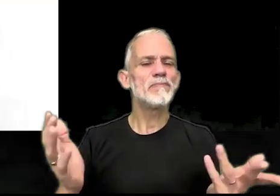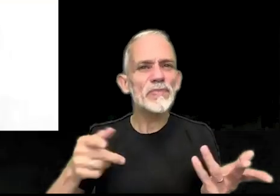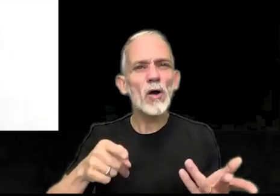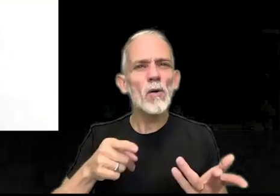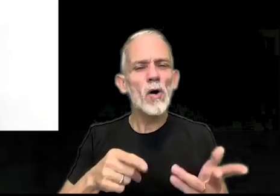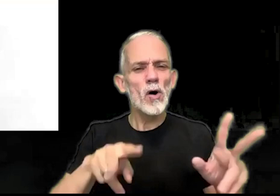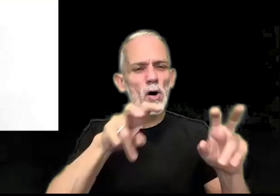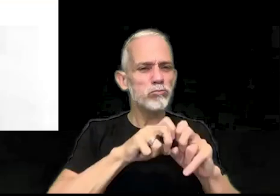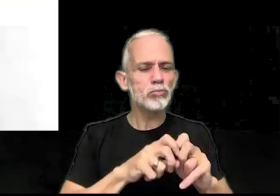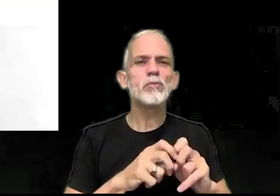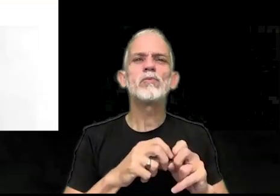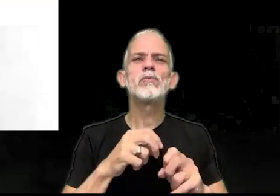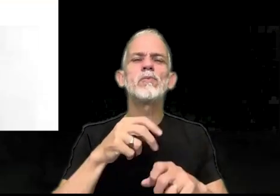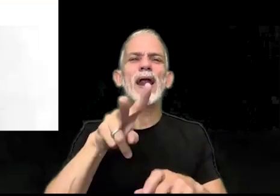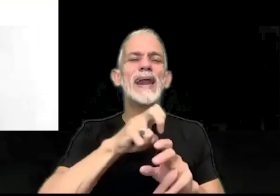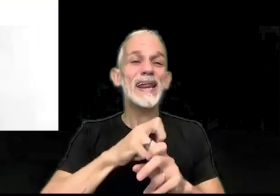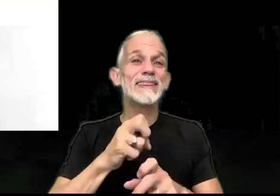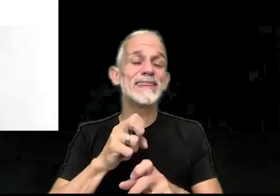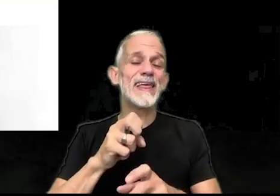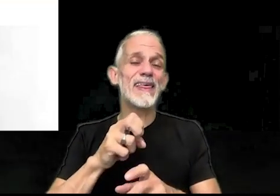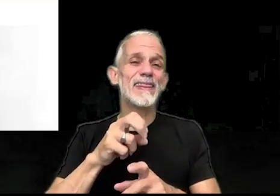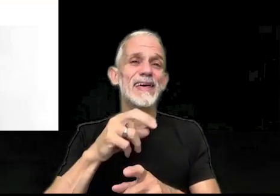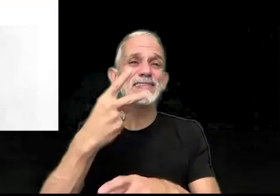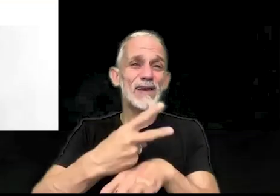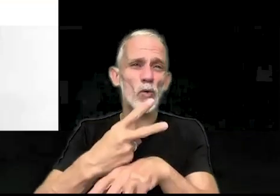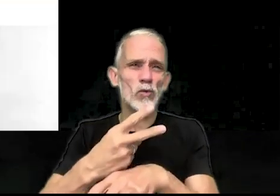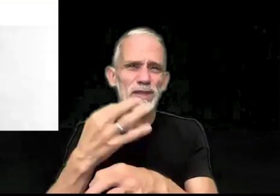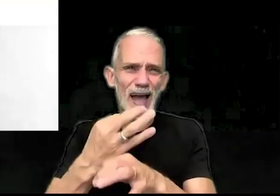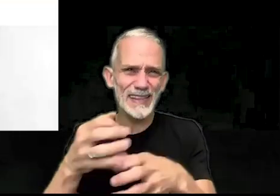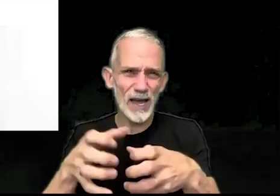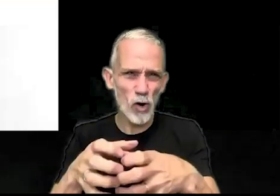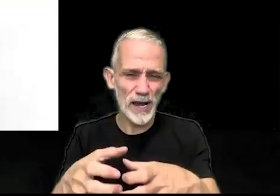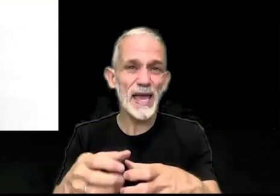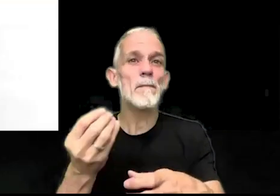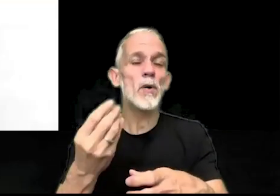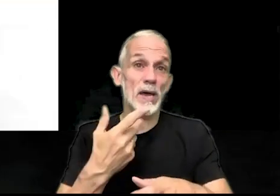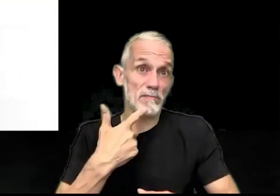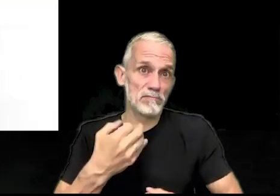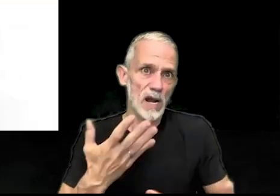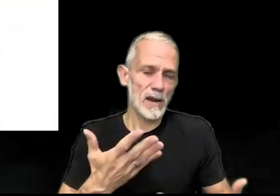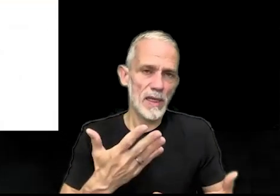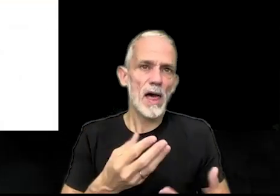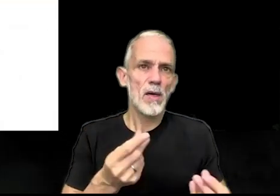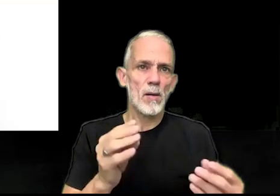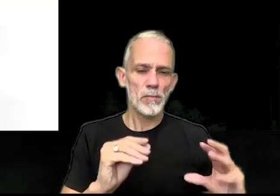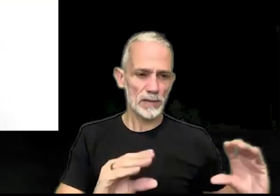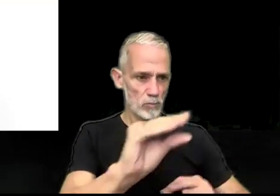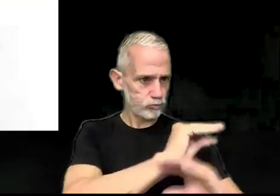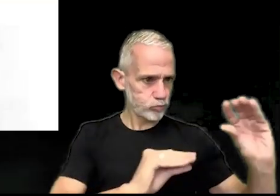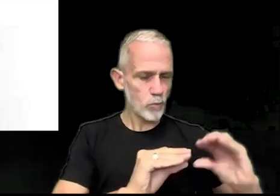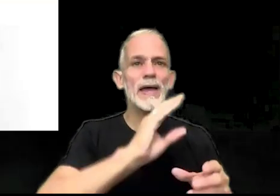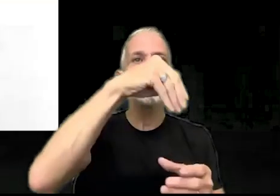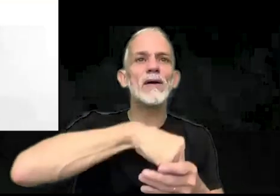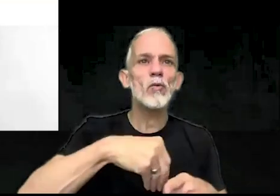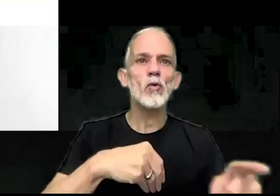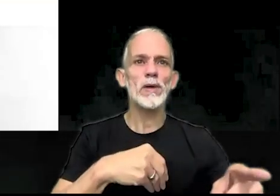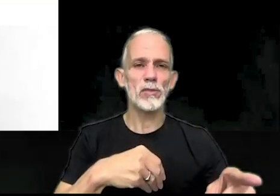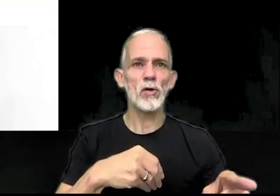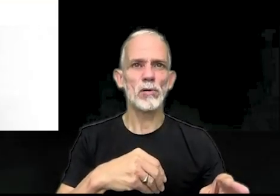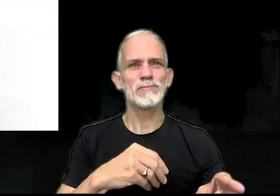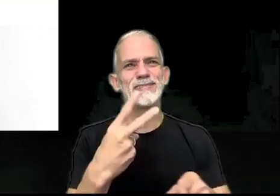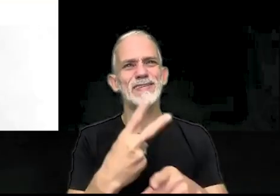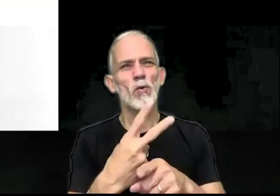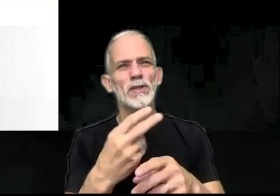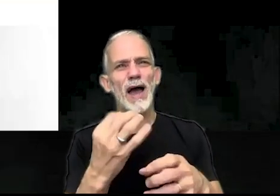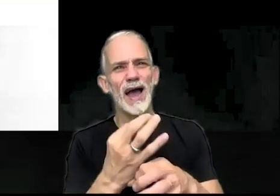como renta de segunda categoría porque en realidad el dividendo está incluido en la